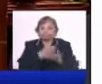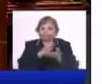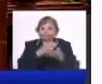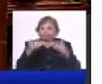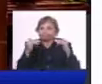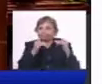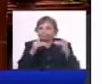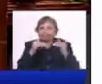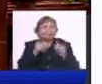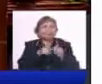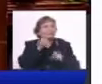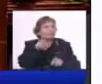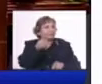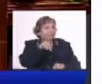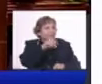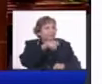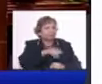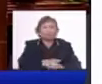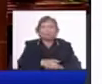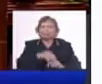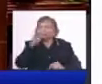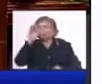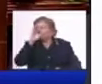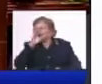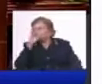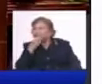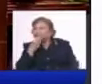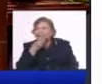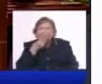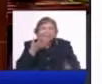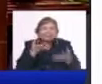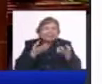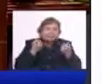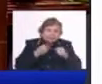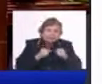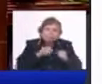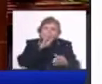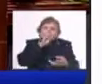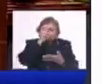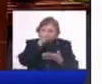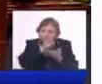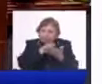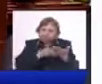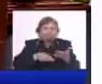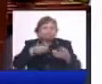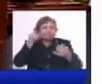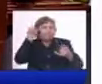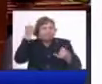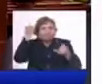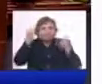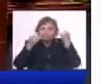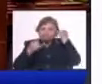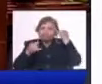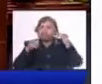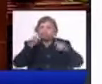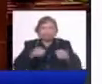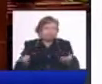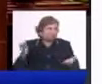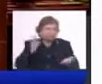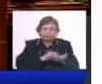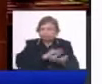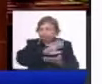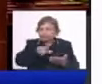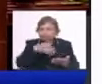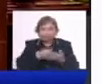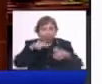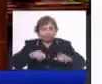empáticos con aquellos que han buscado darlo todo con honestidad, con ideas diferentes, pero que han buscado darlo todo en este